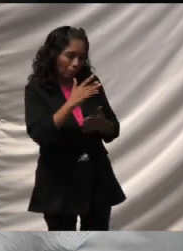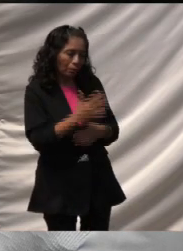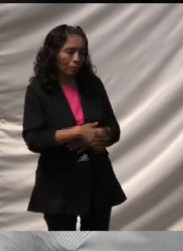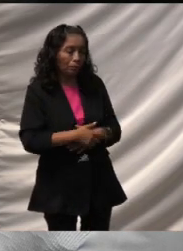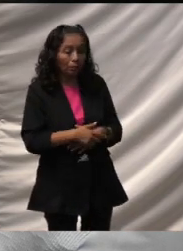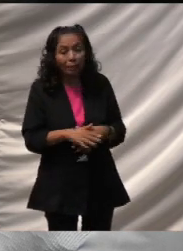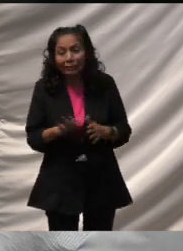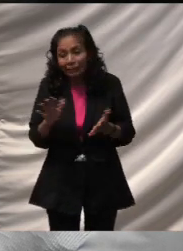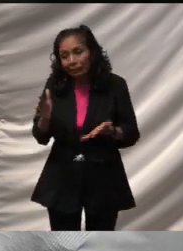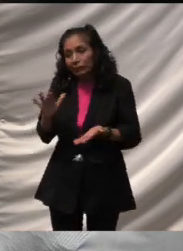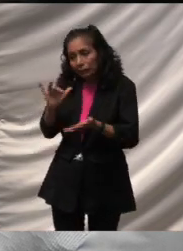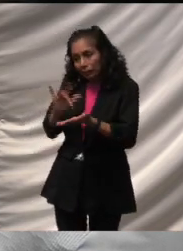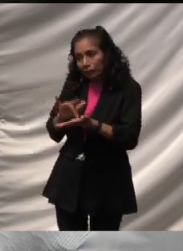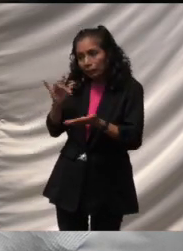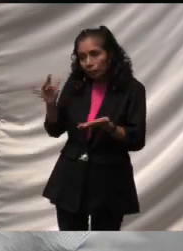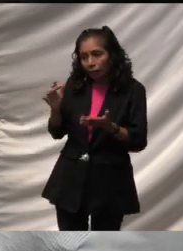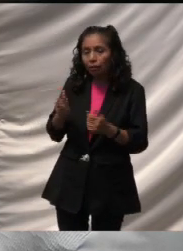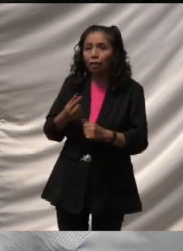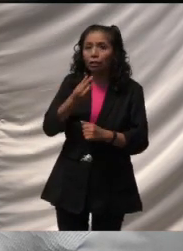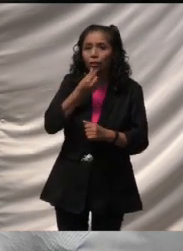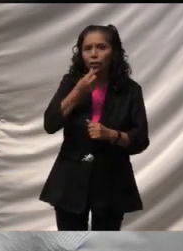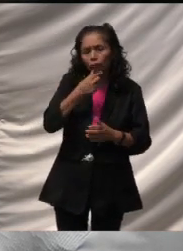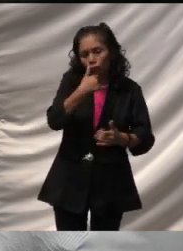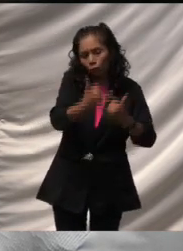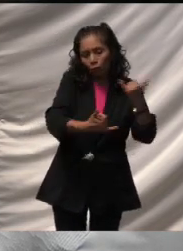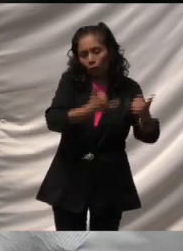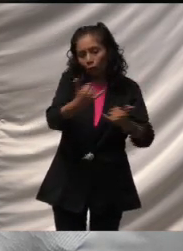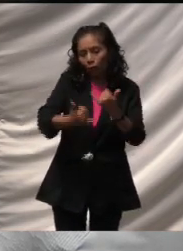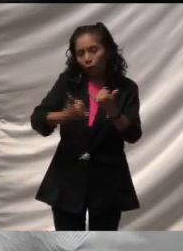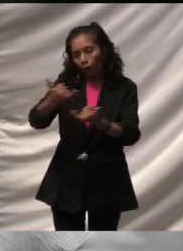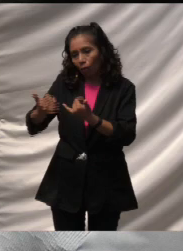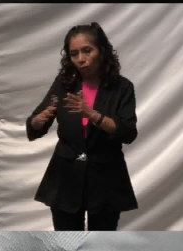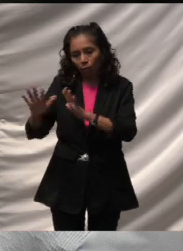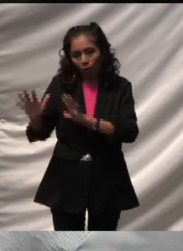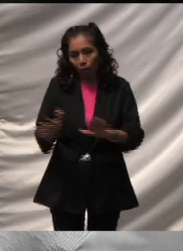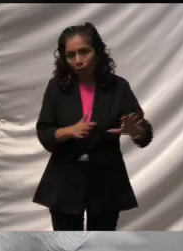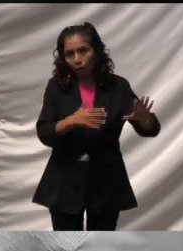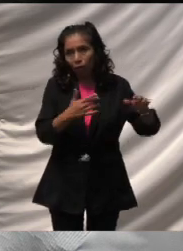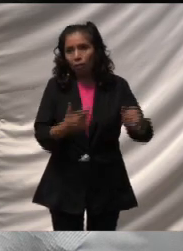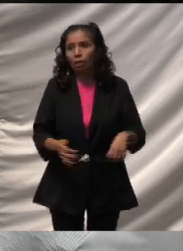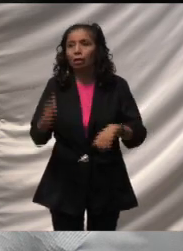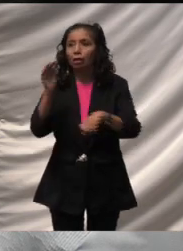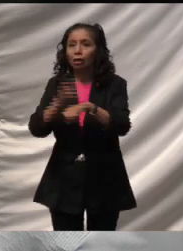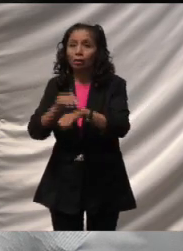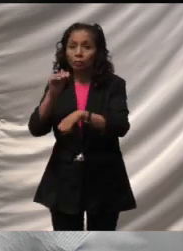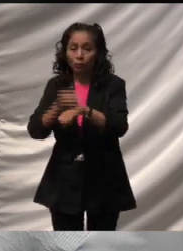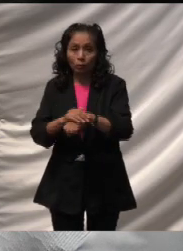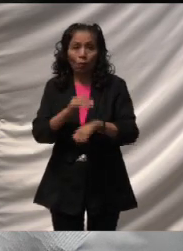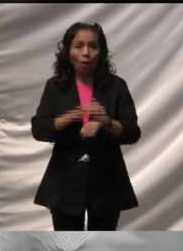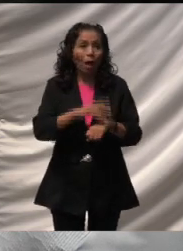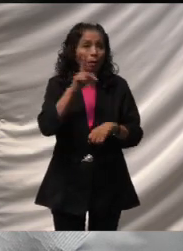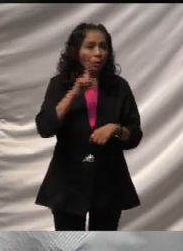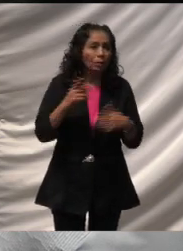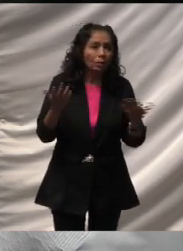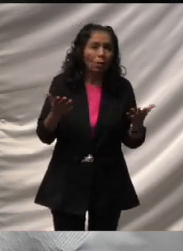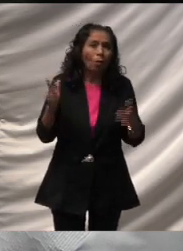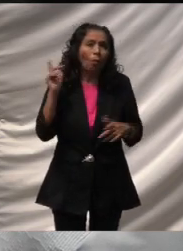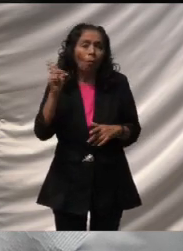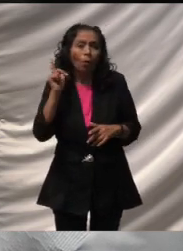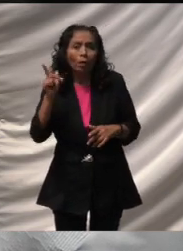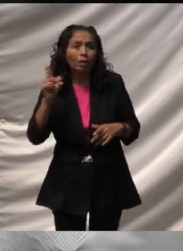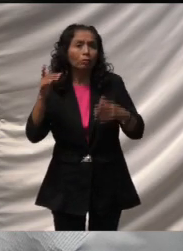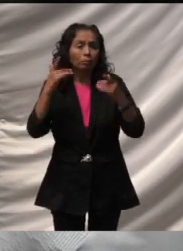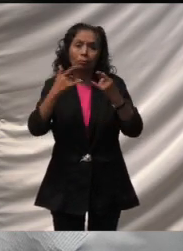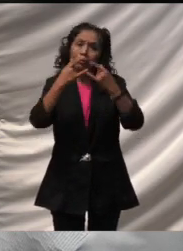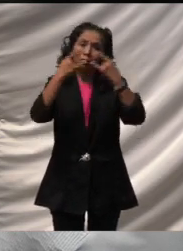disculpas». Juanita y los niños se fueron a jugar. Fin. Amigos y amigas, les me encantaría que esta historia solo fuera un cuento, pero